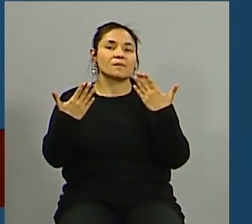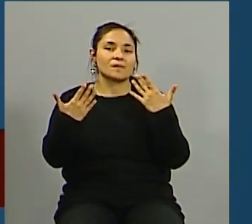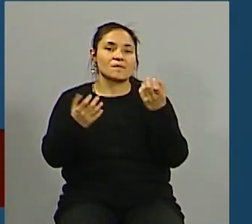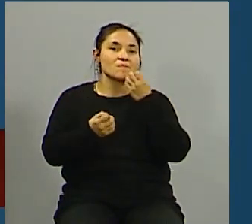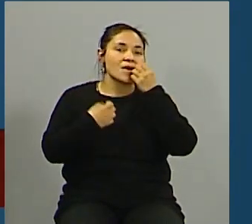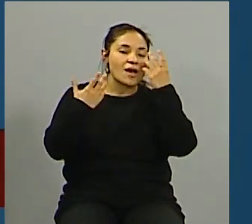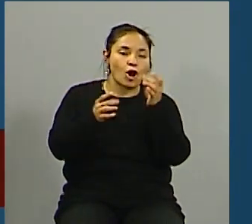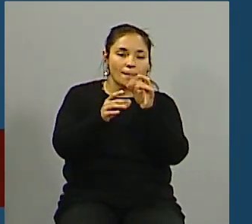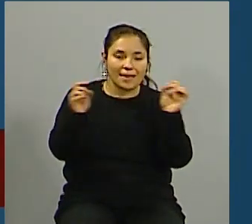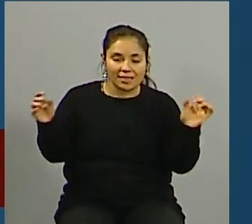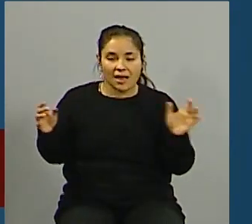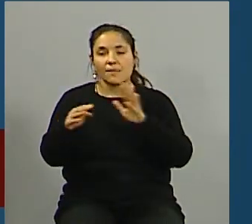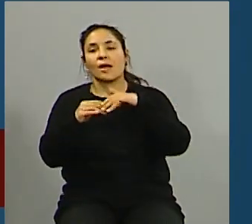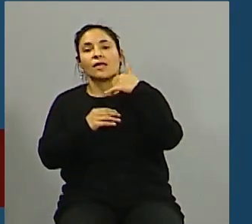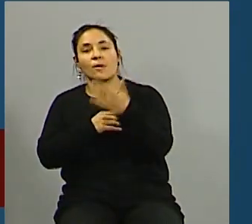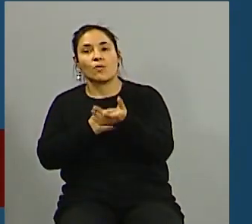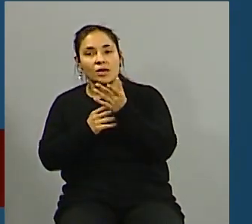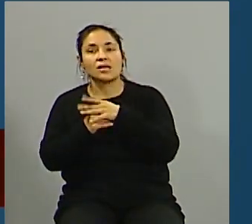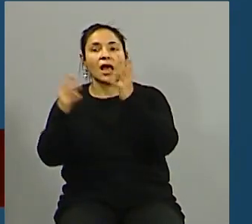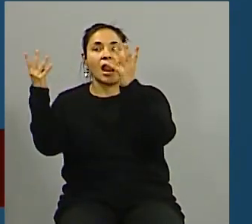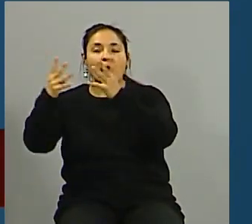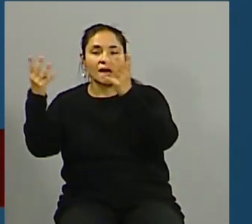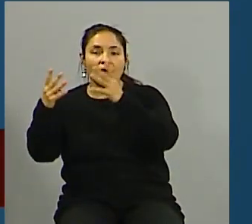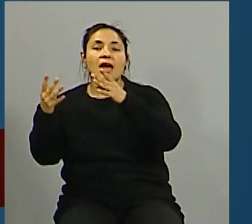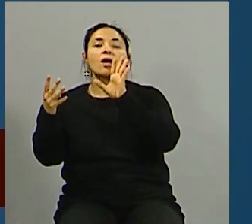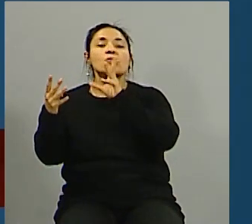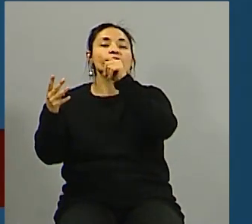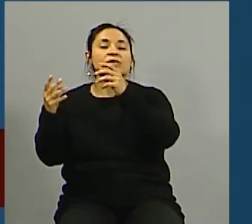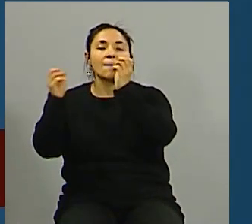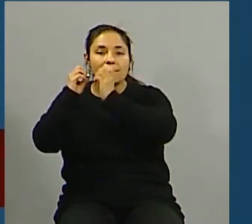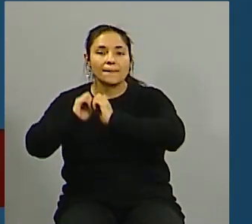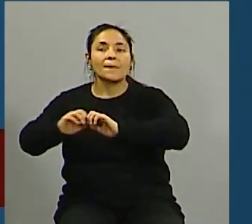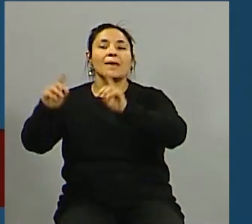recuperación de la pandemia y cuando comienza más o menos la guerra entre Ucrania y Rusia,